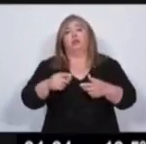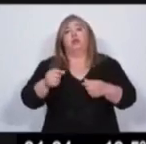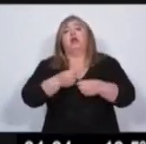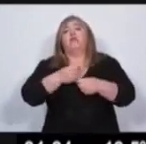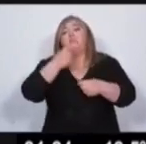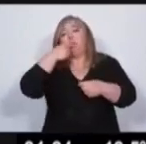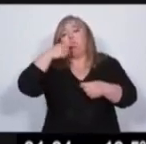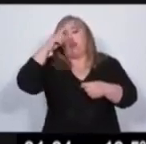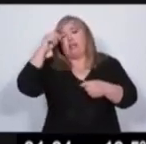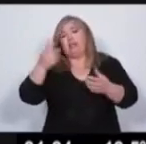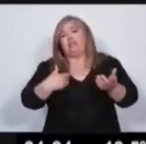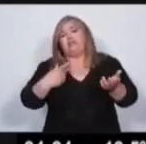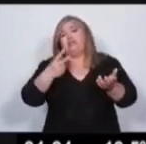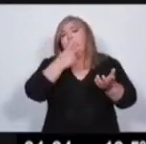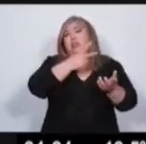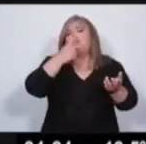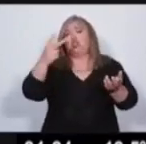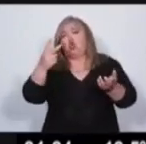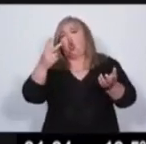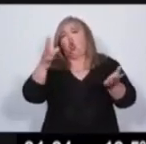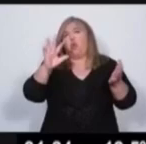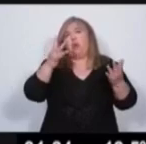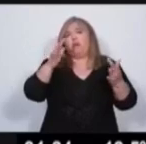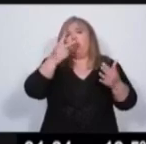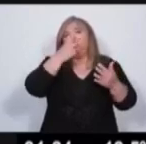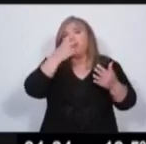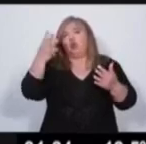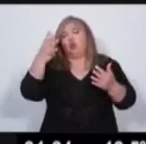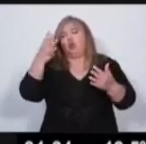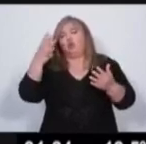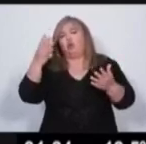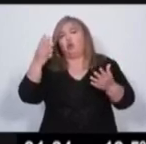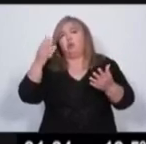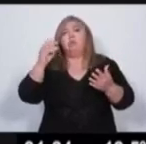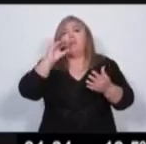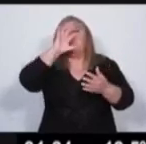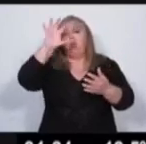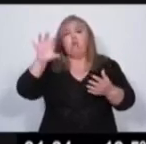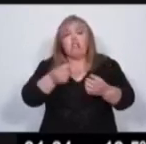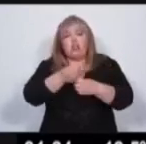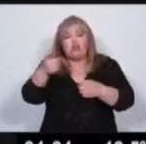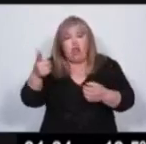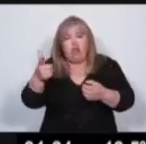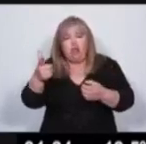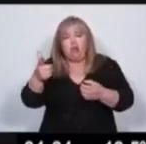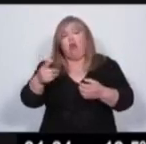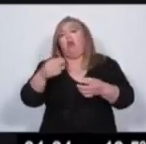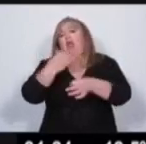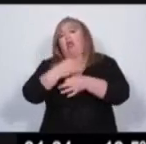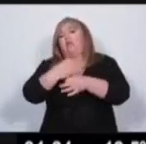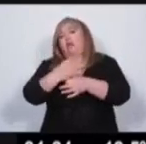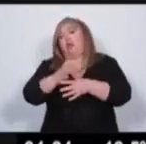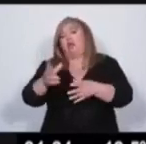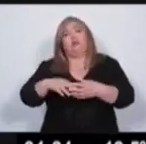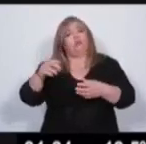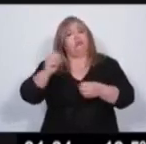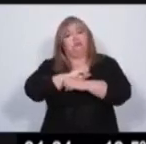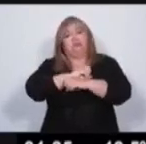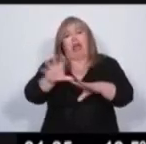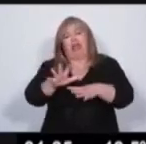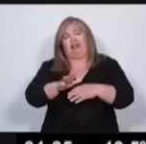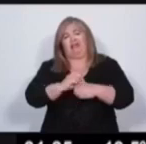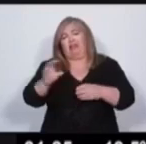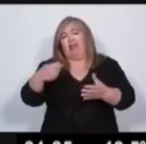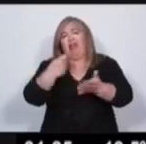22 entre 24 provincias de los salarios peores pagos tres ejes para trabajar